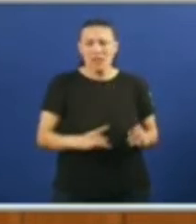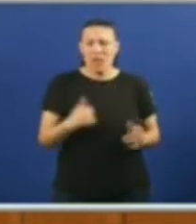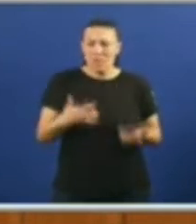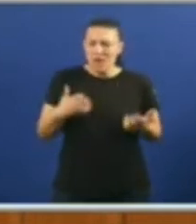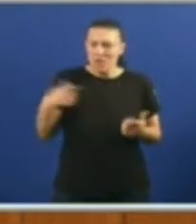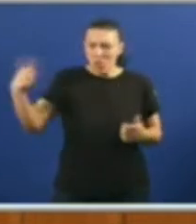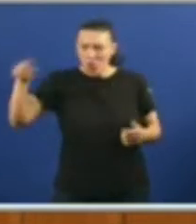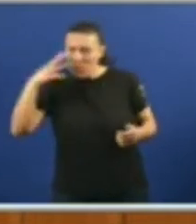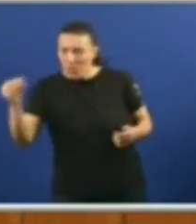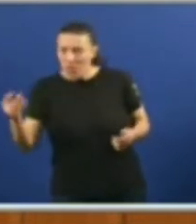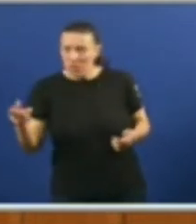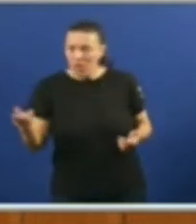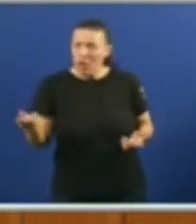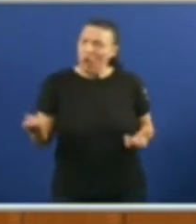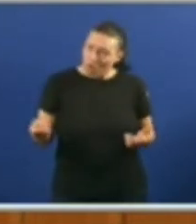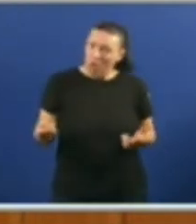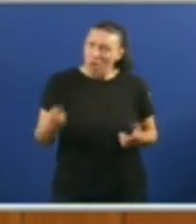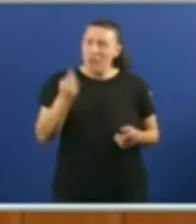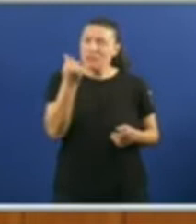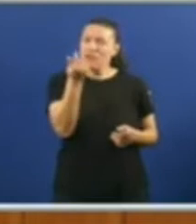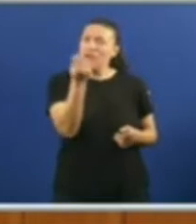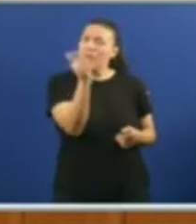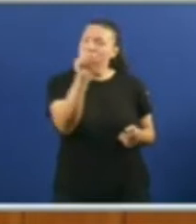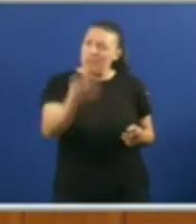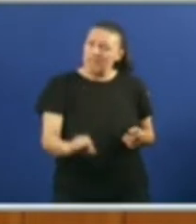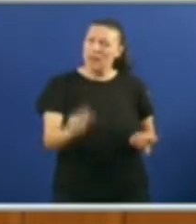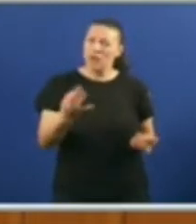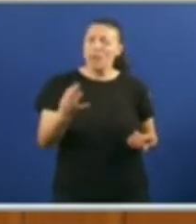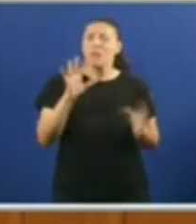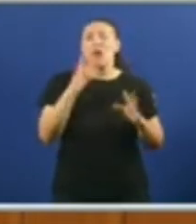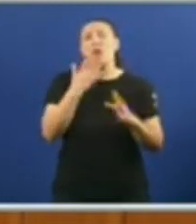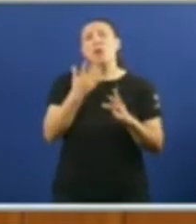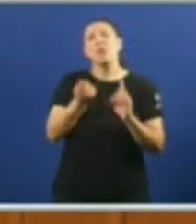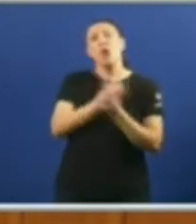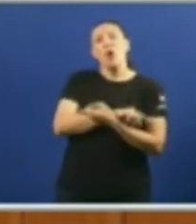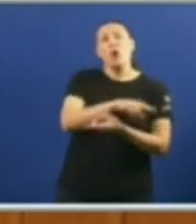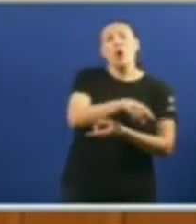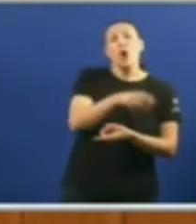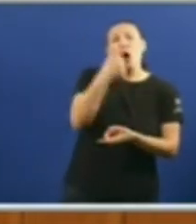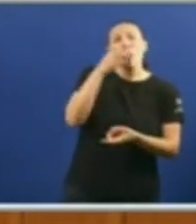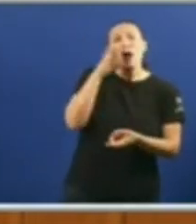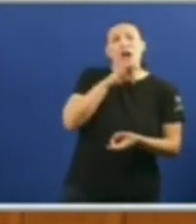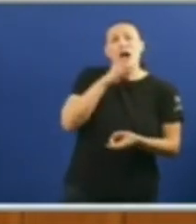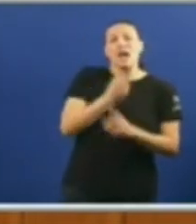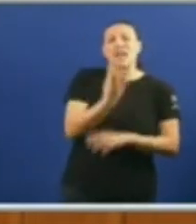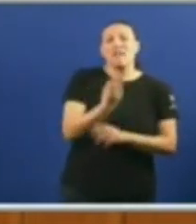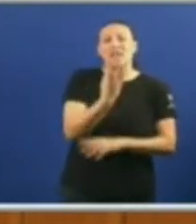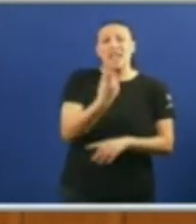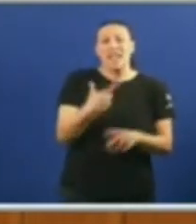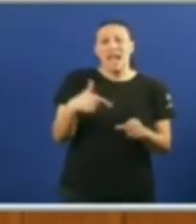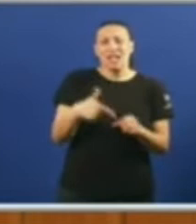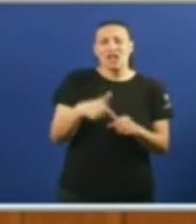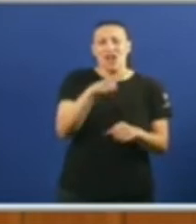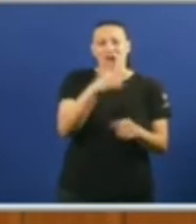a unha tarifa máis baixa, pero, sin embargo, non se preocupa cando os galegos e galegas, que ademais temos unha refinería na Coruña, pagamos